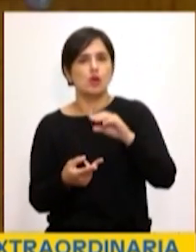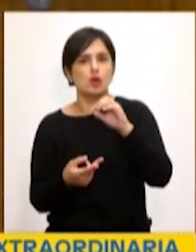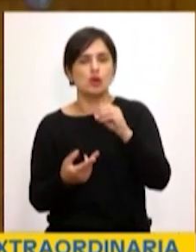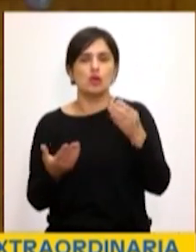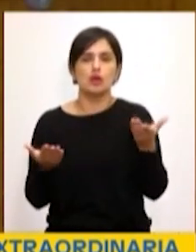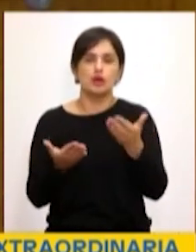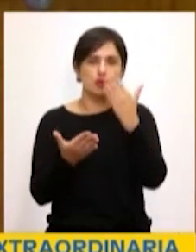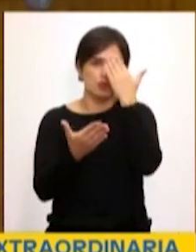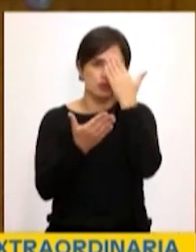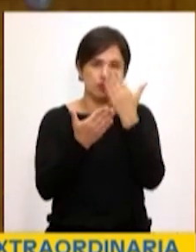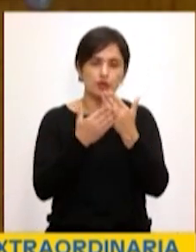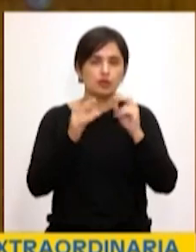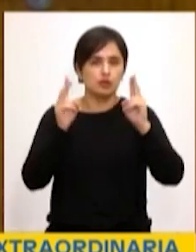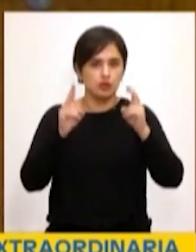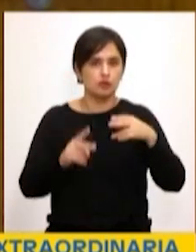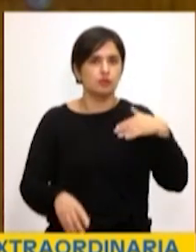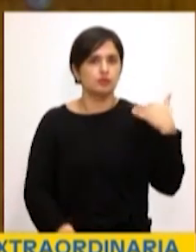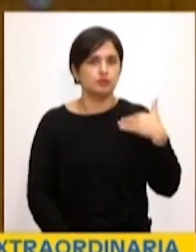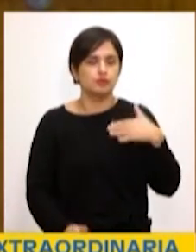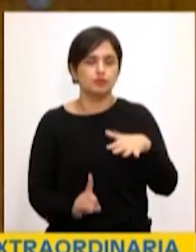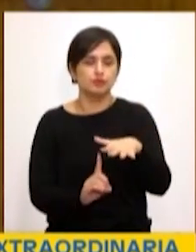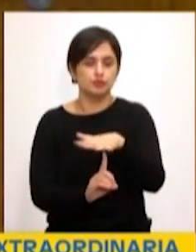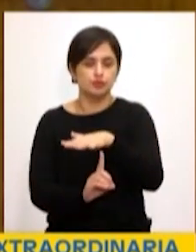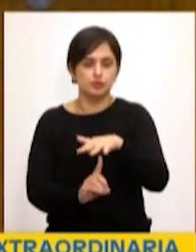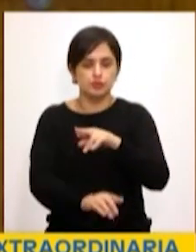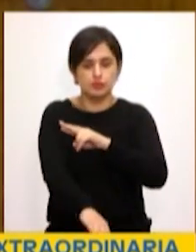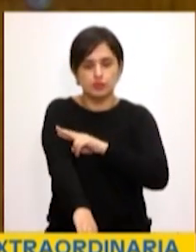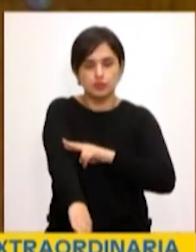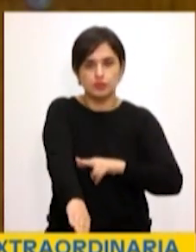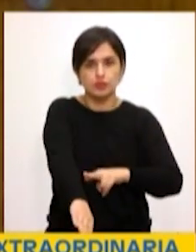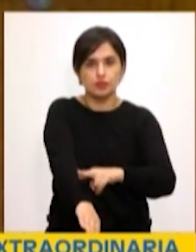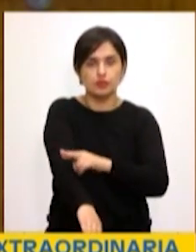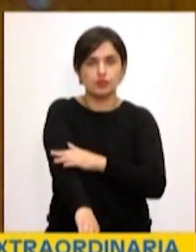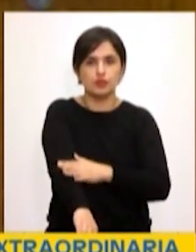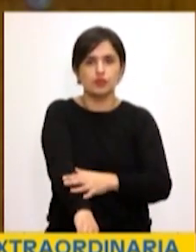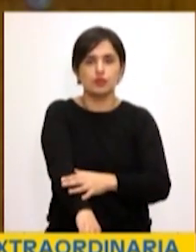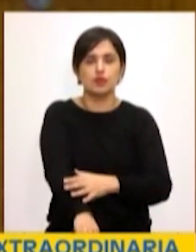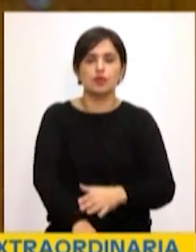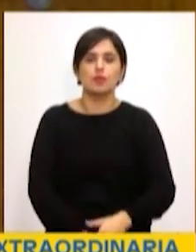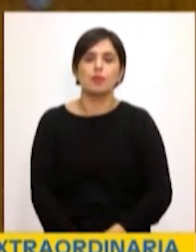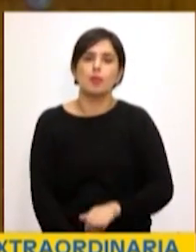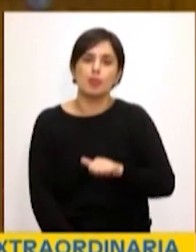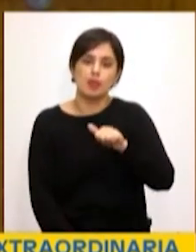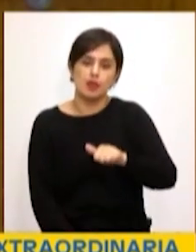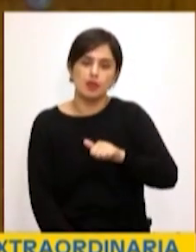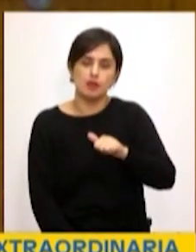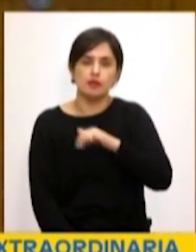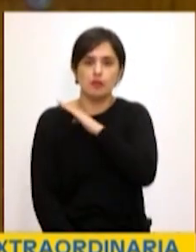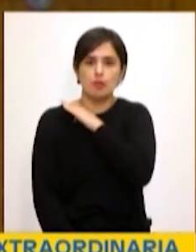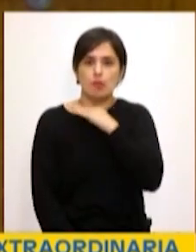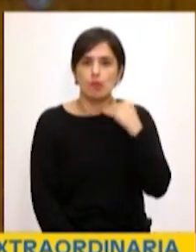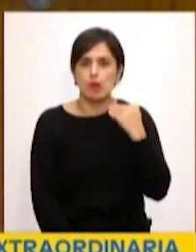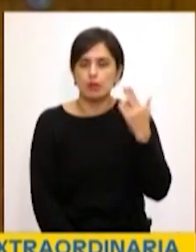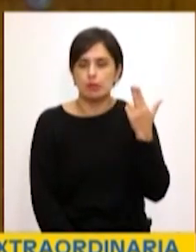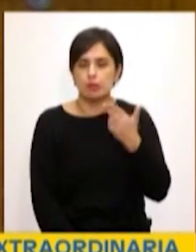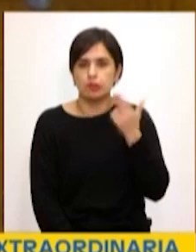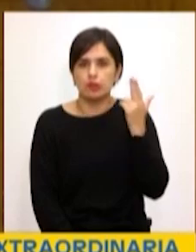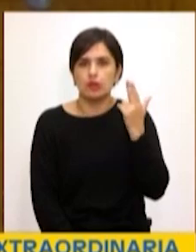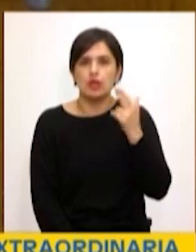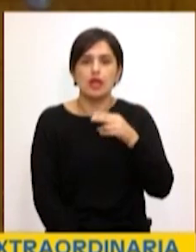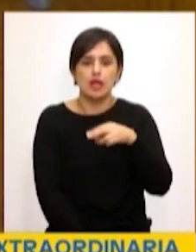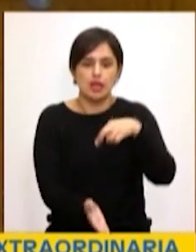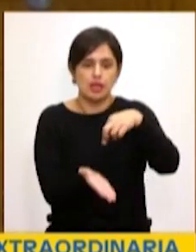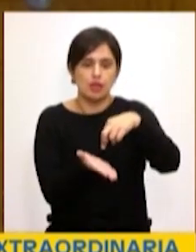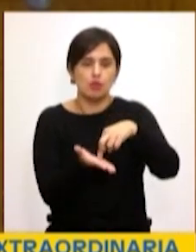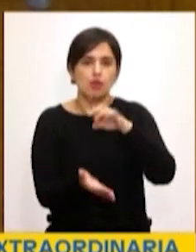enfrentar un tema tan relevante como es la situación de la macrozona Sur 16 homicidios han habido en la provincia